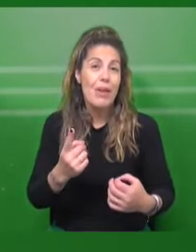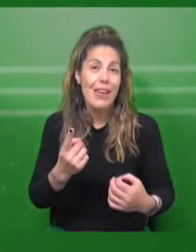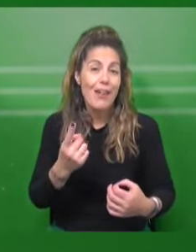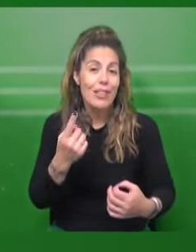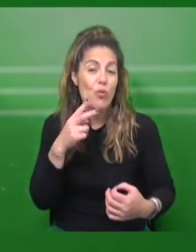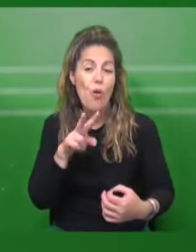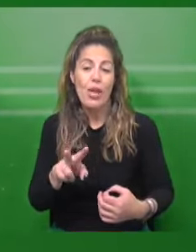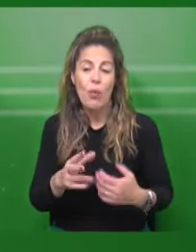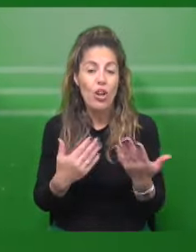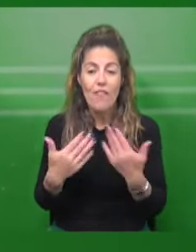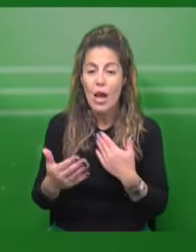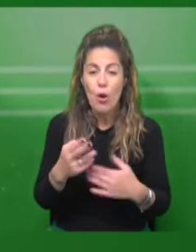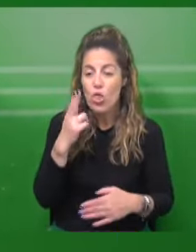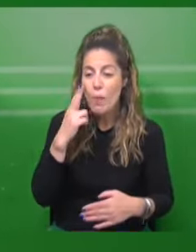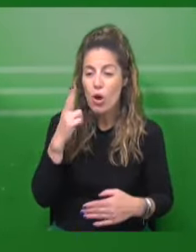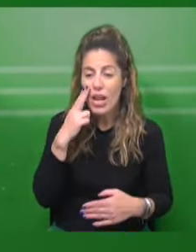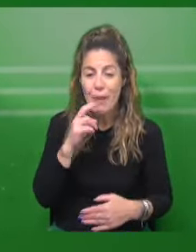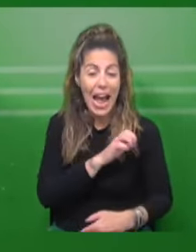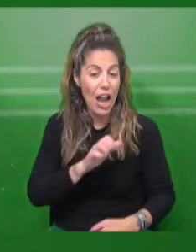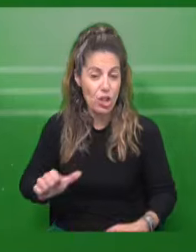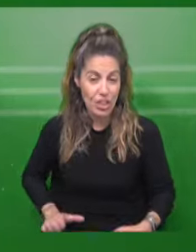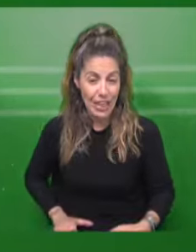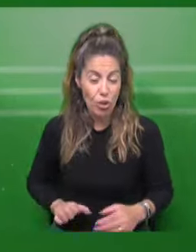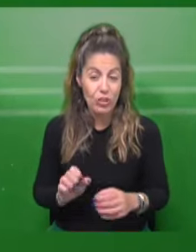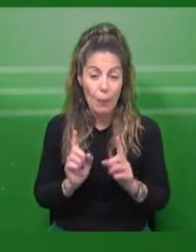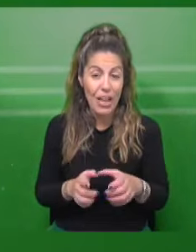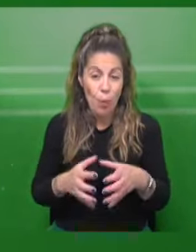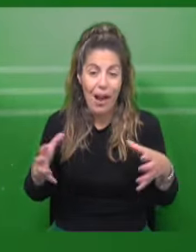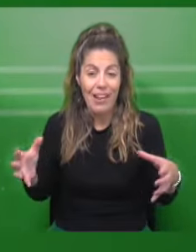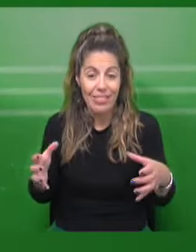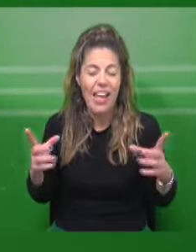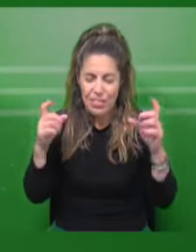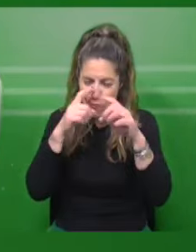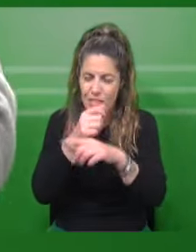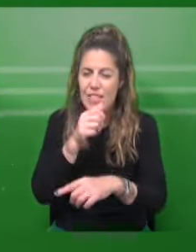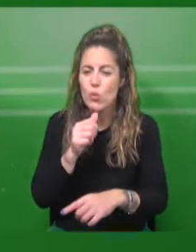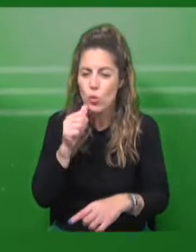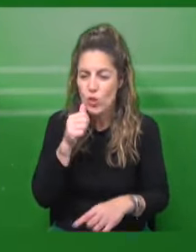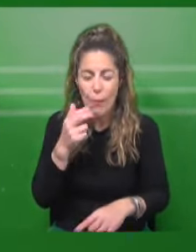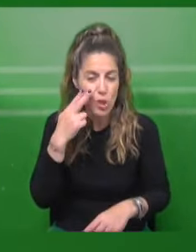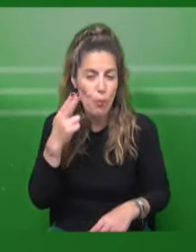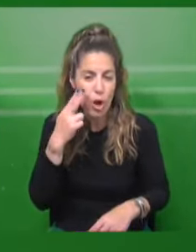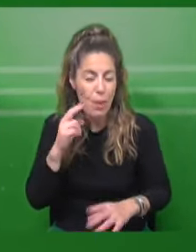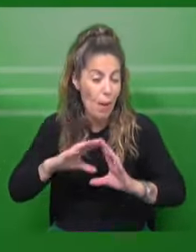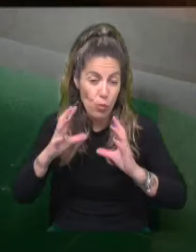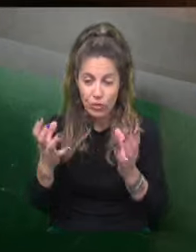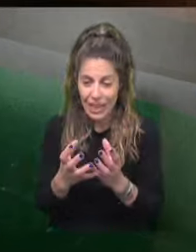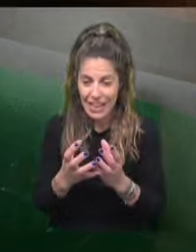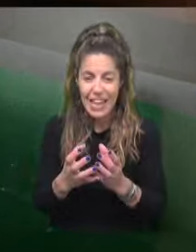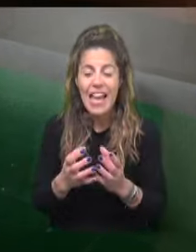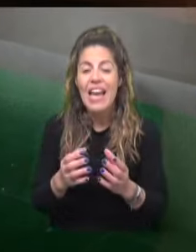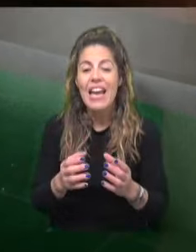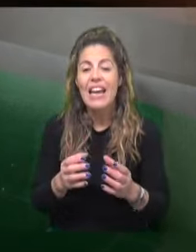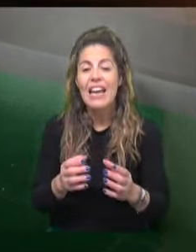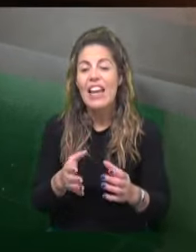es que si estamos hablando de problemas que a los Estados incluso los más grandes les está costando resolver porque son problemas de carácter mundial qué va a hacer un